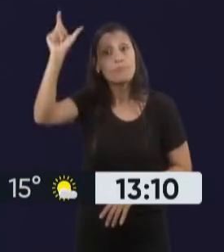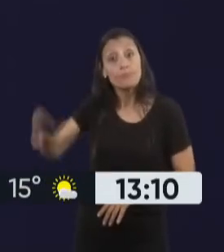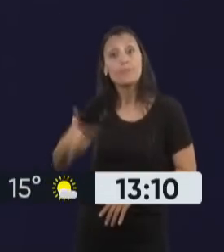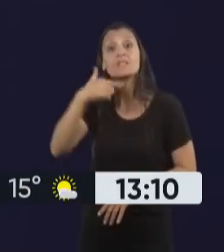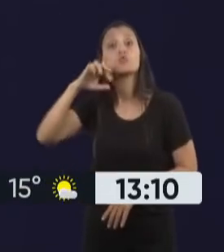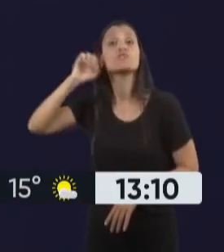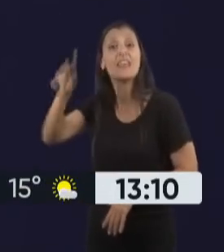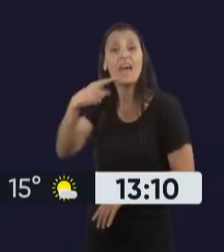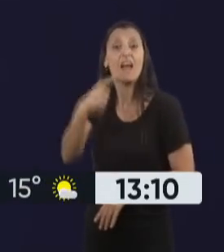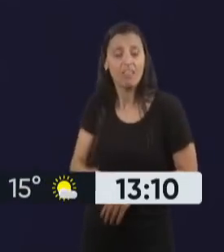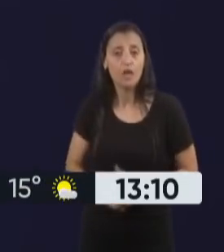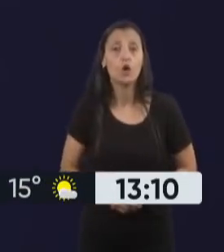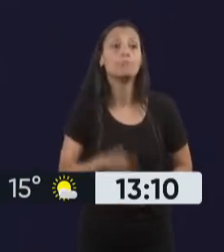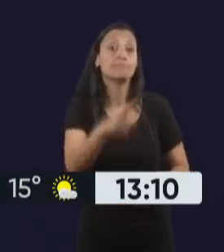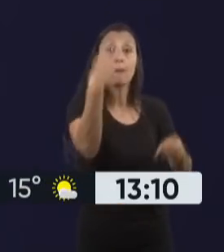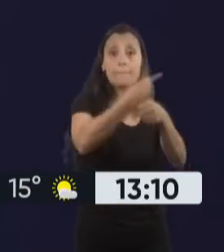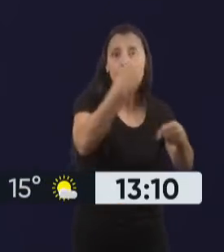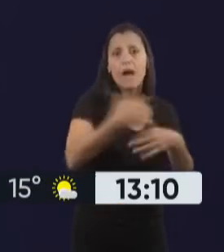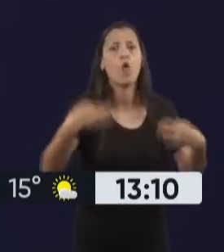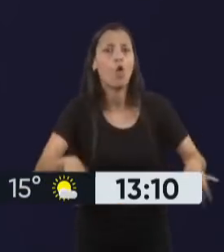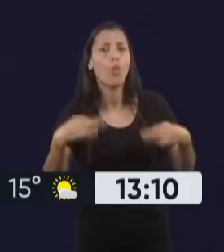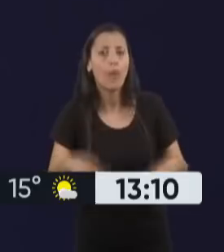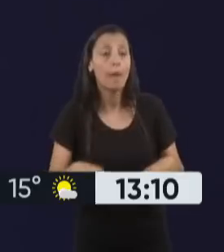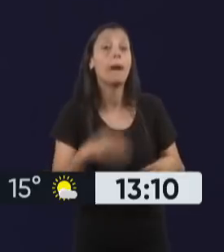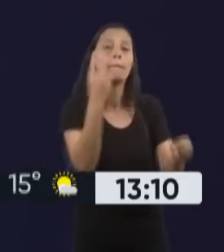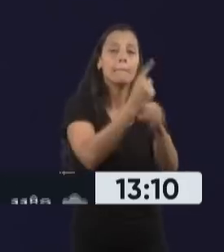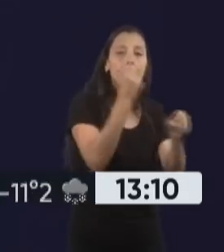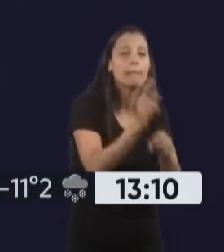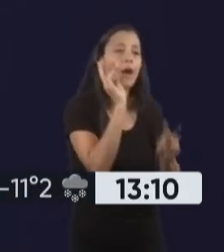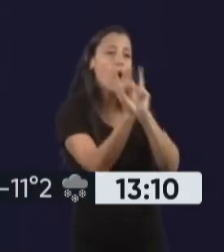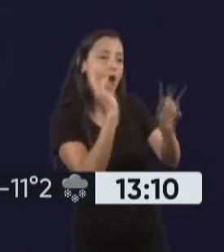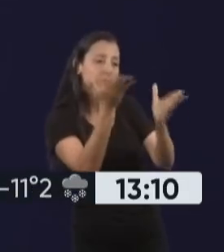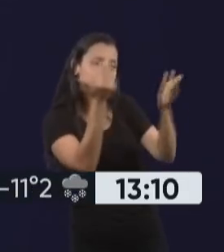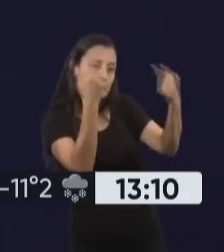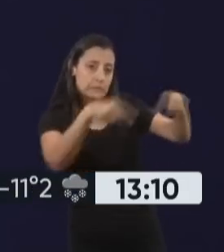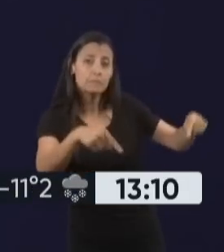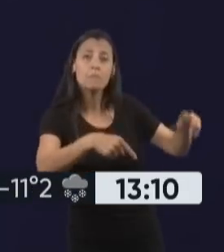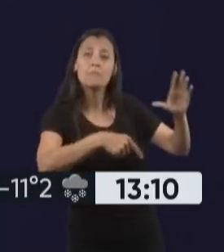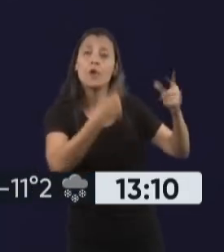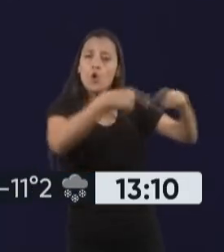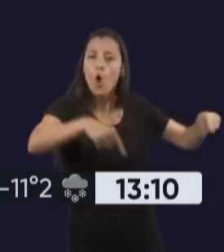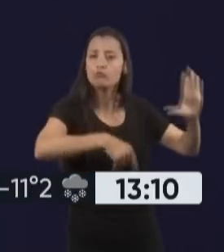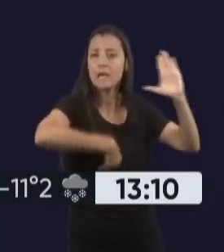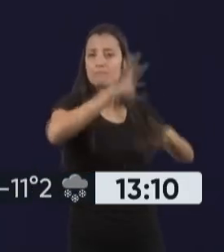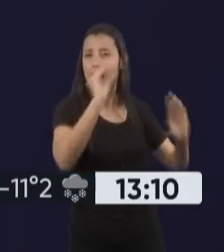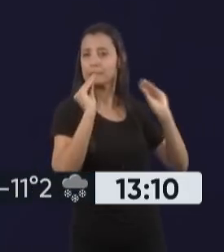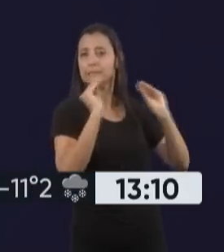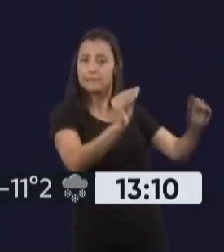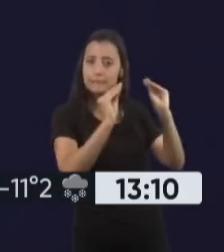deep motosierra, ¿no? Vos tenías primero que desmalezar la parte más notoria o lo que más...